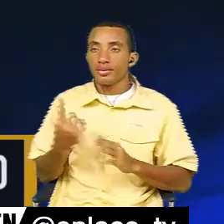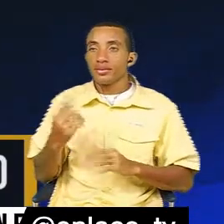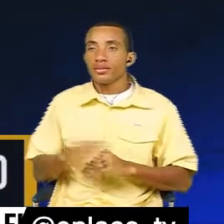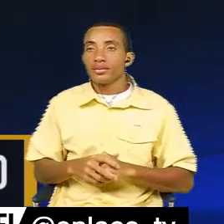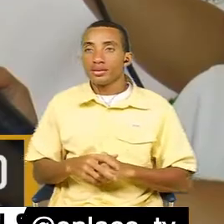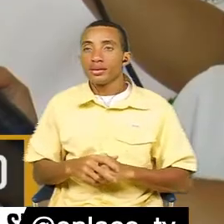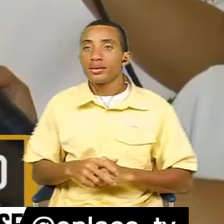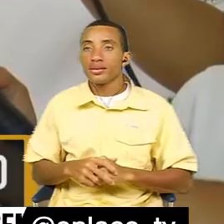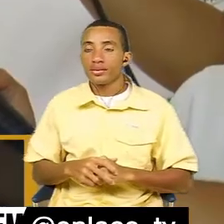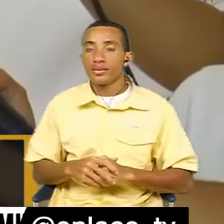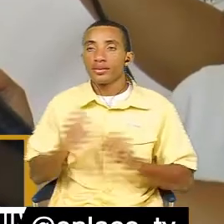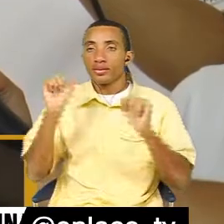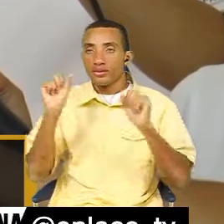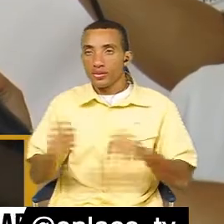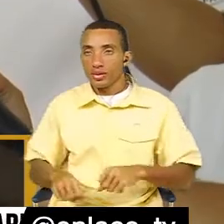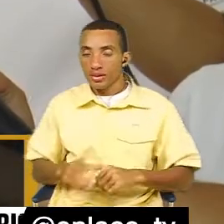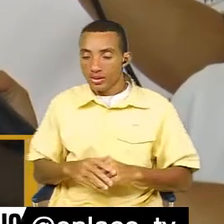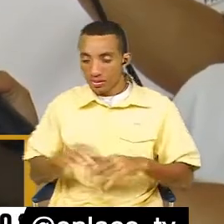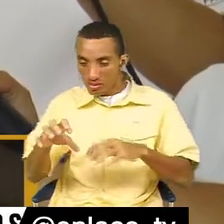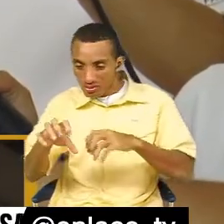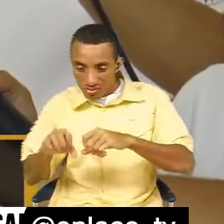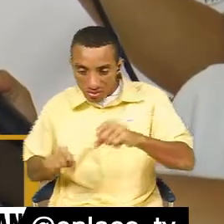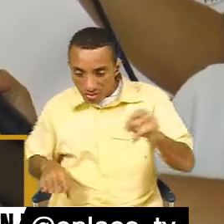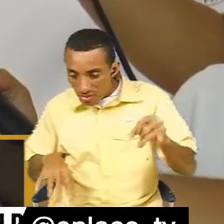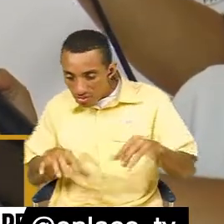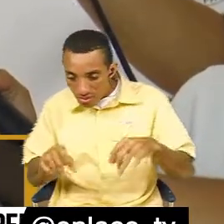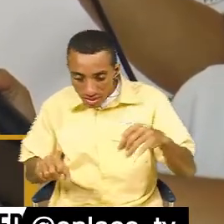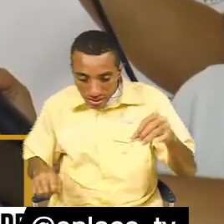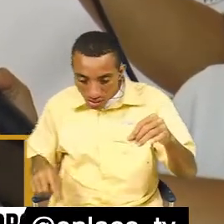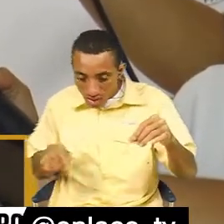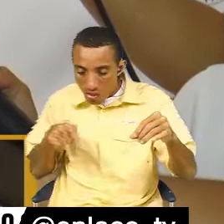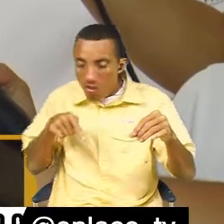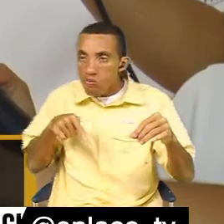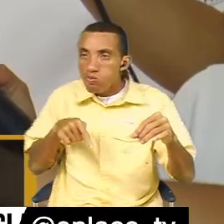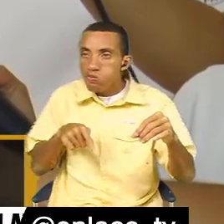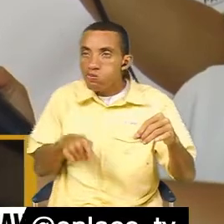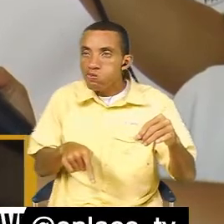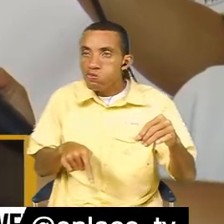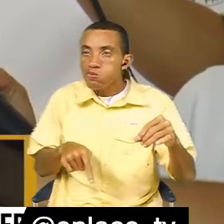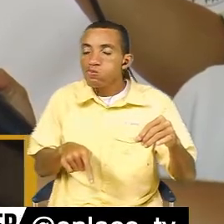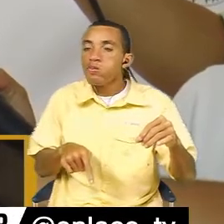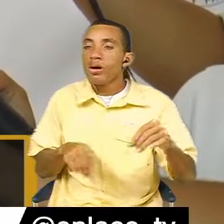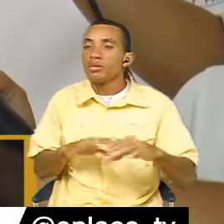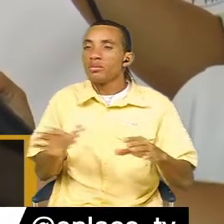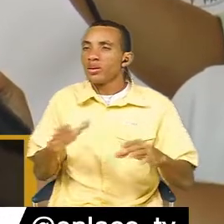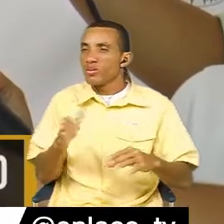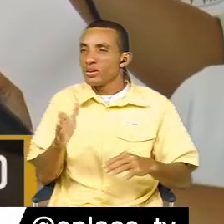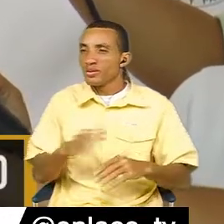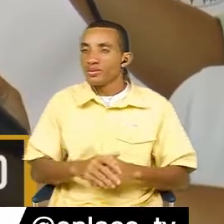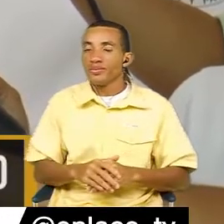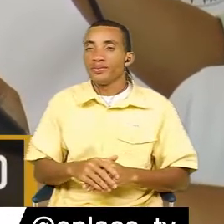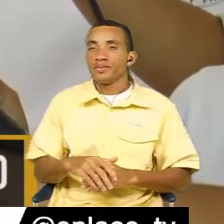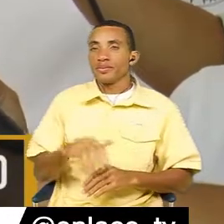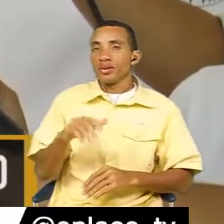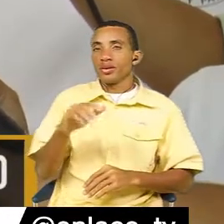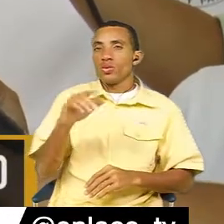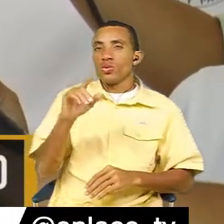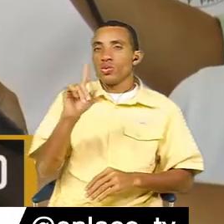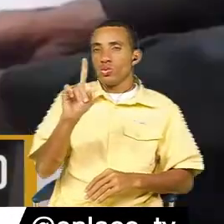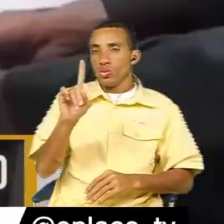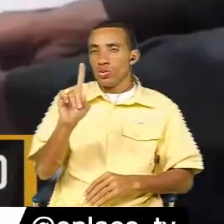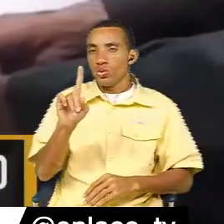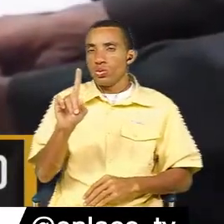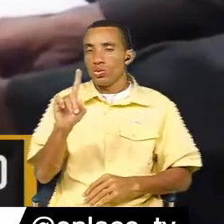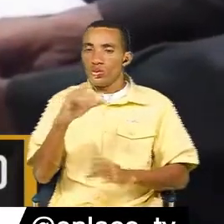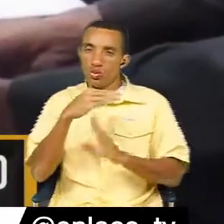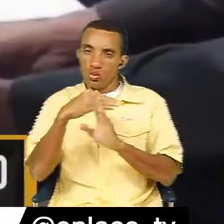procedemos a desmantelar el cuadro en cuyo interior pues se encuentran aproximadamente kilo y medio de base de